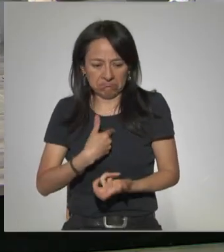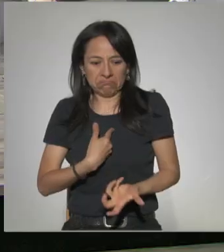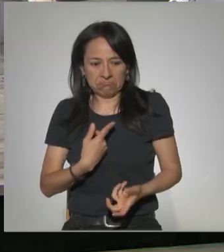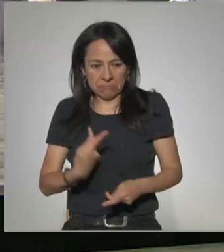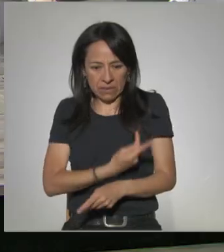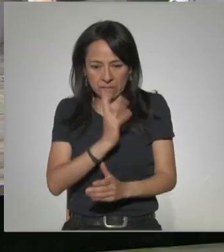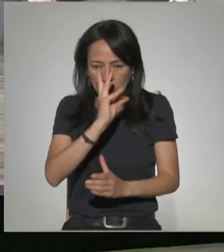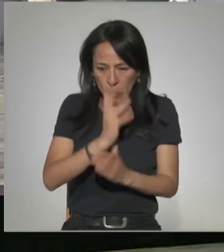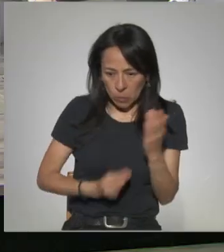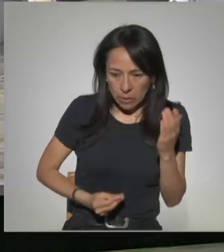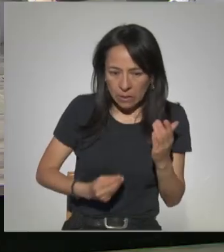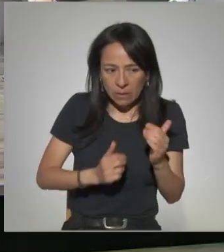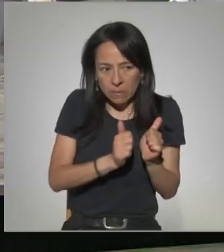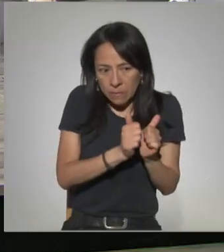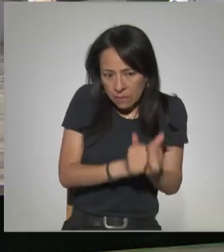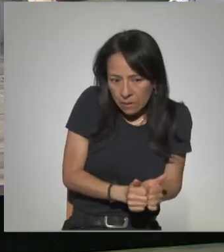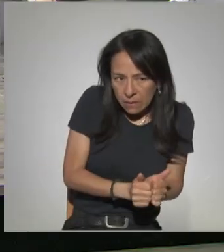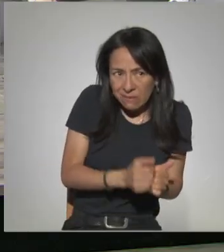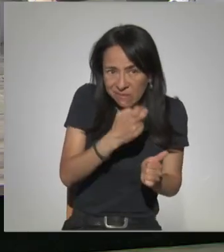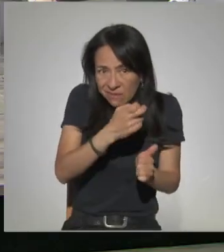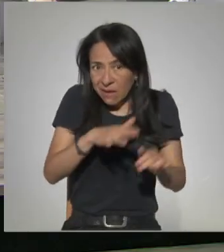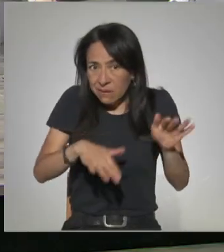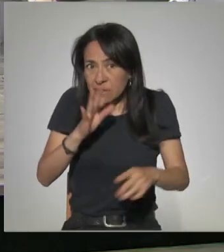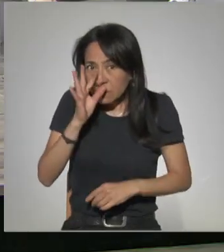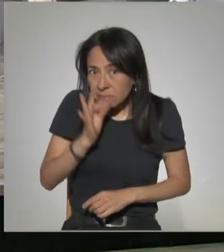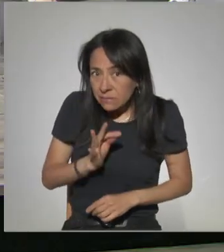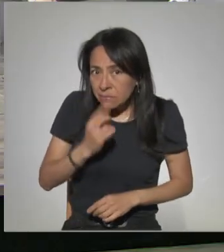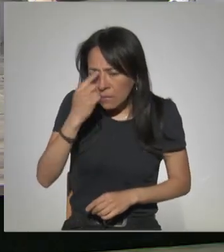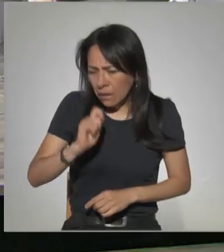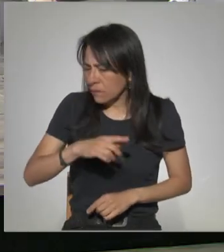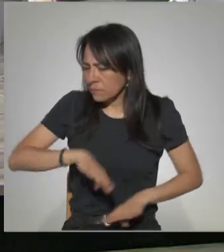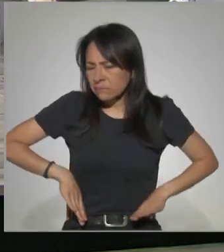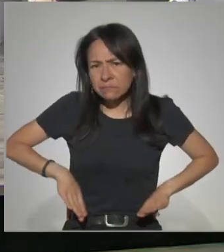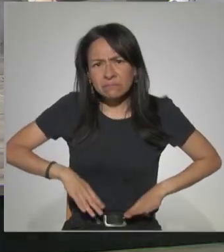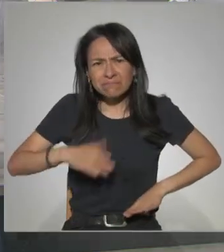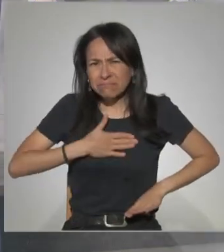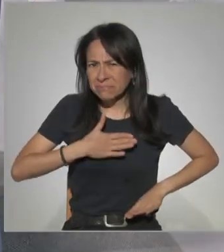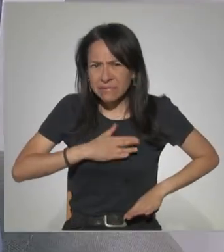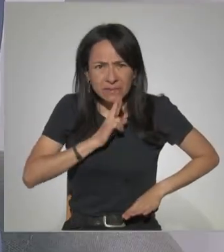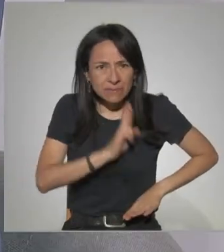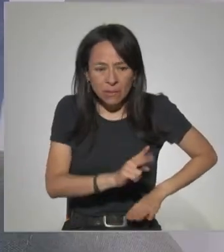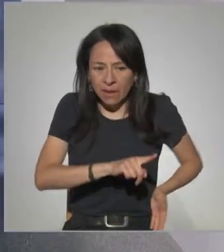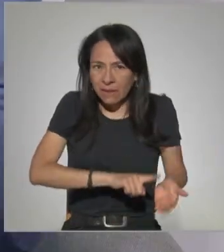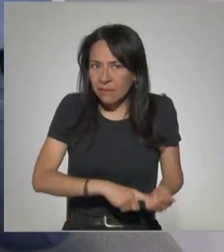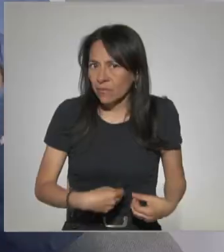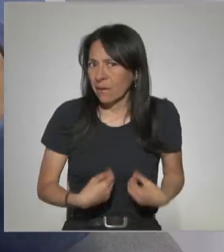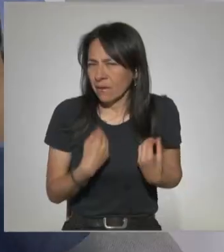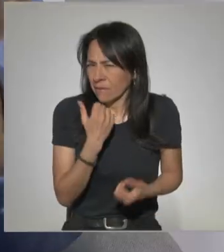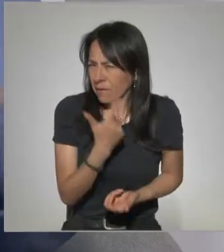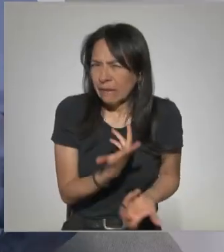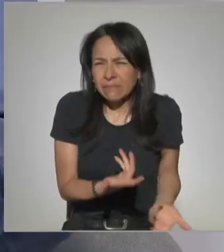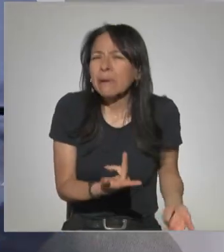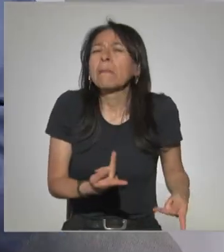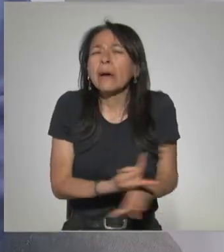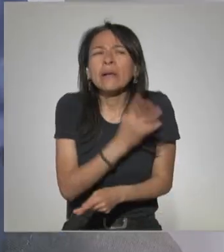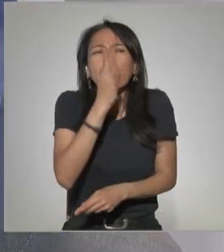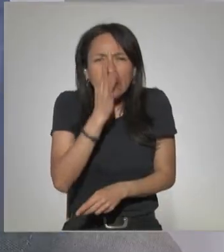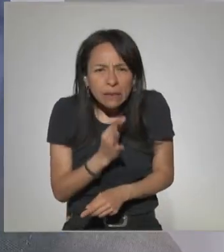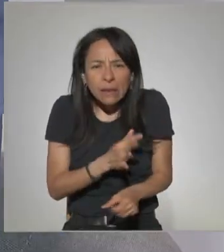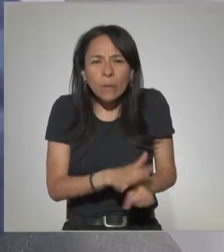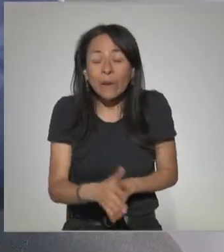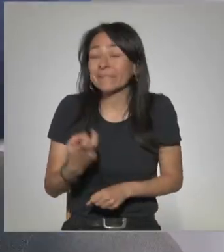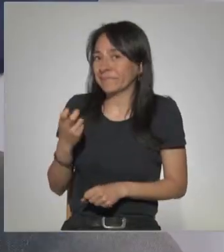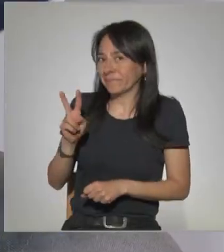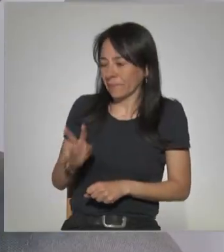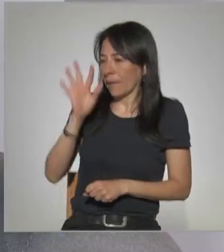estas cosas, ¿cómo afecta también para nuestras reacciones cotidianas? Lo que afecta es nuestra percepción, ¿no?